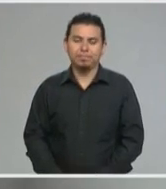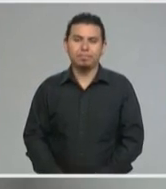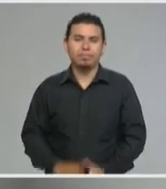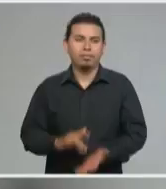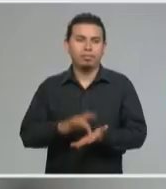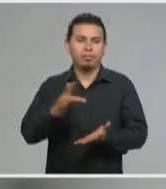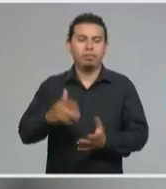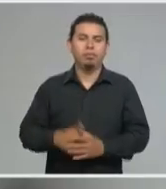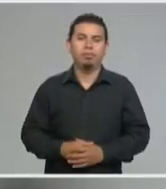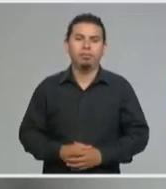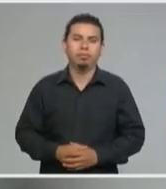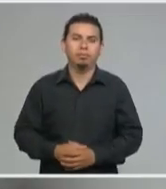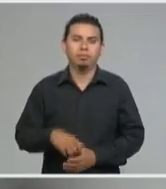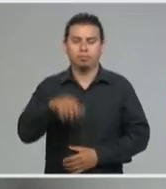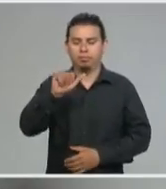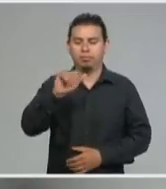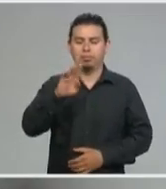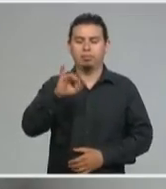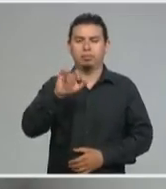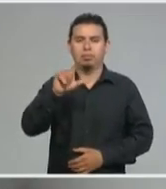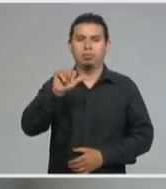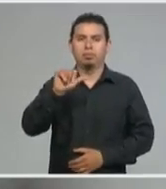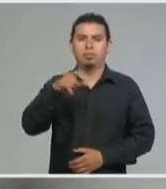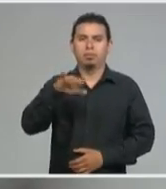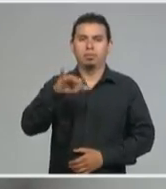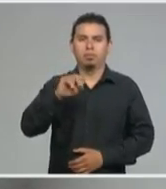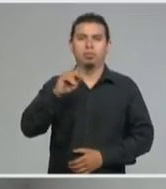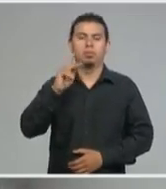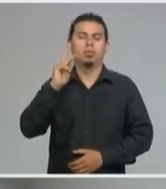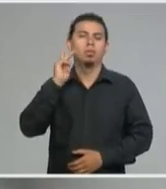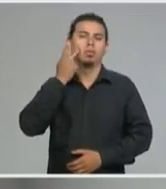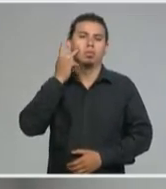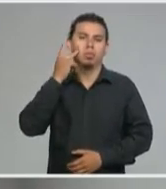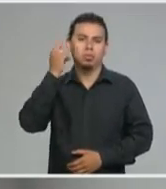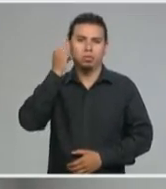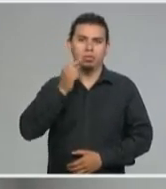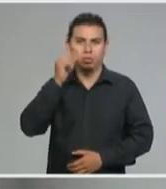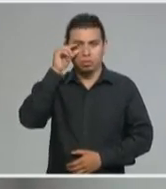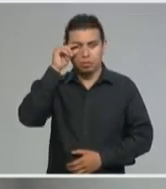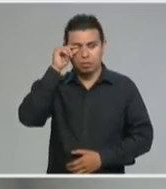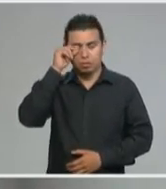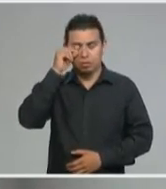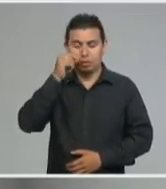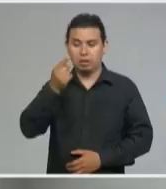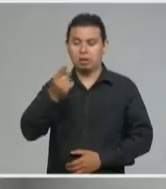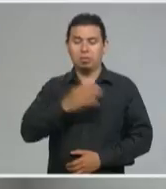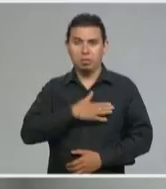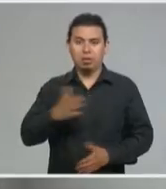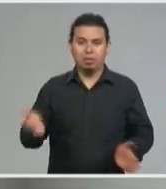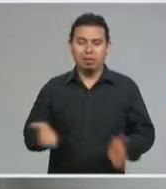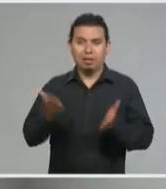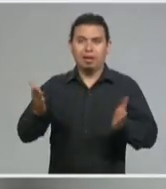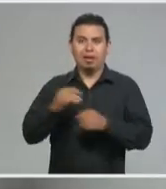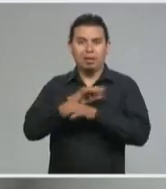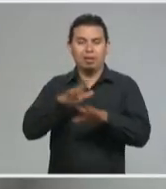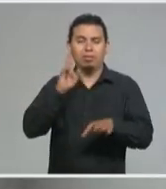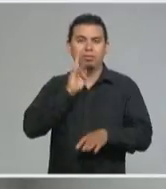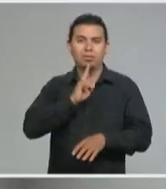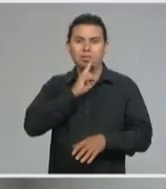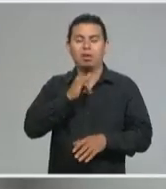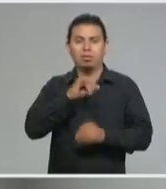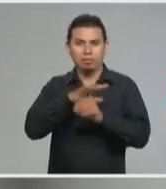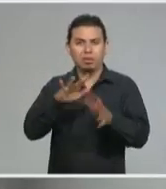Gracias. Abril Aquino nos escribe desde Putla de Guerrero y considera que es bueno que estemos transmitiendo por este medio. Gracias, pero gracias a